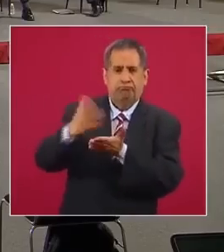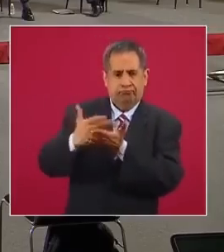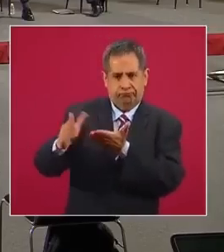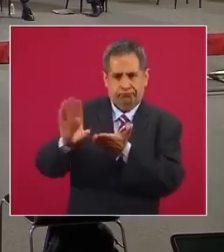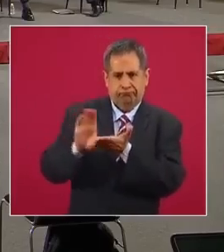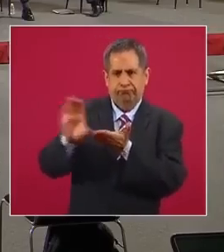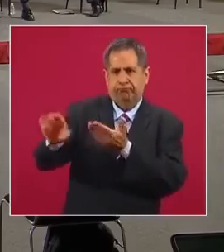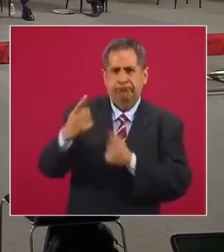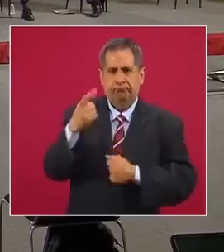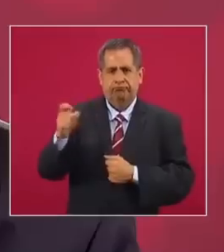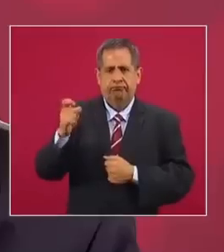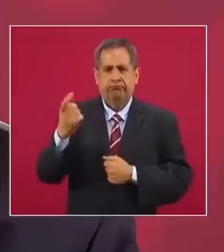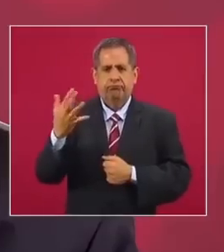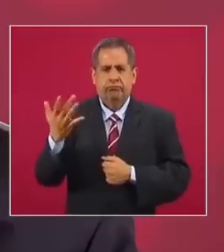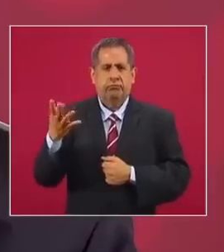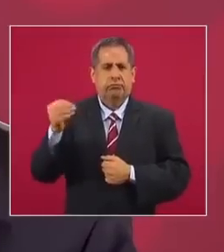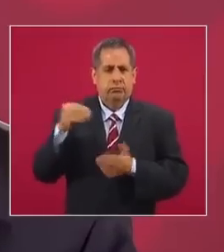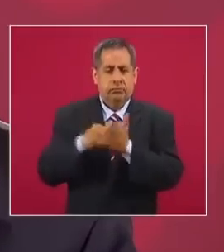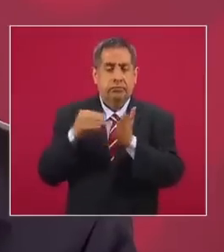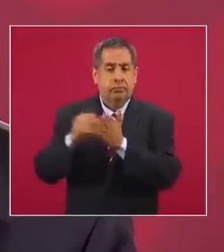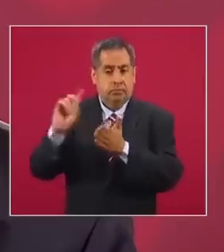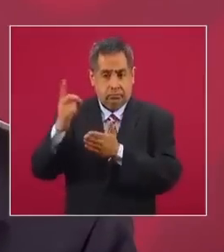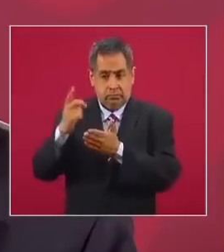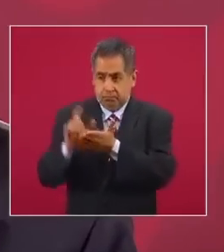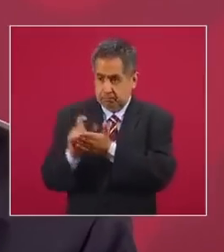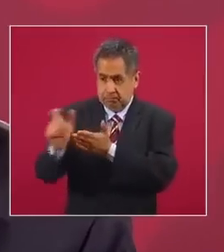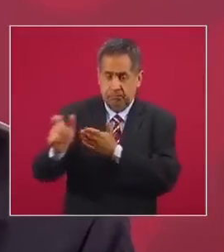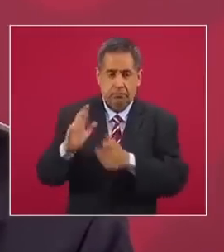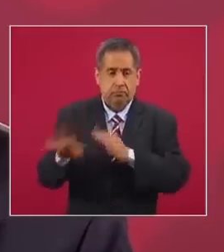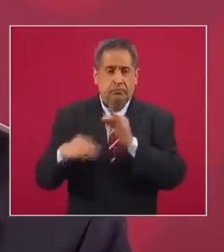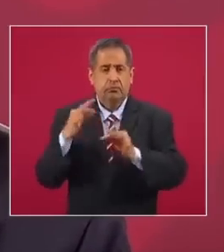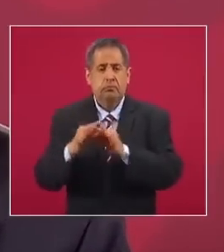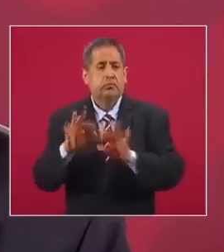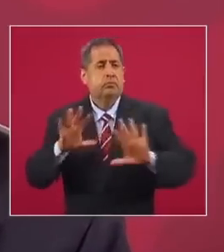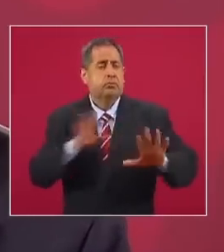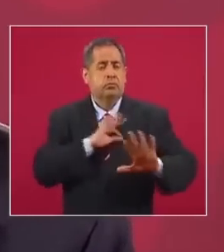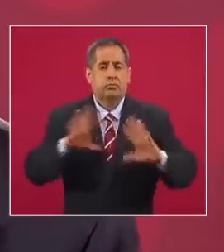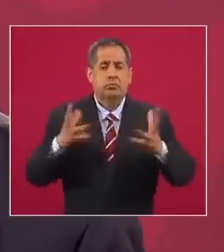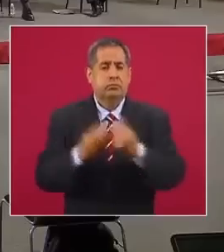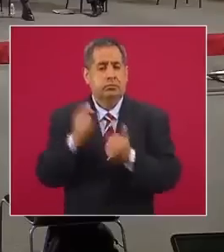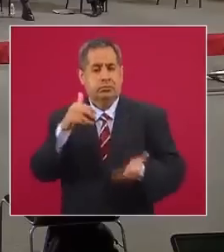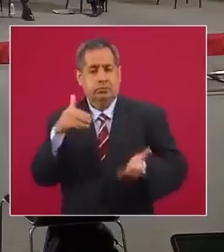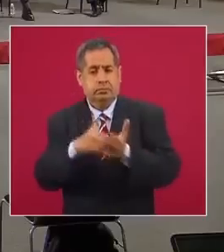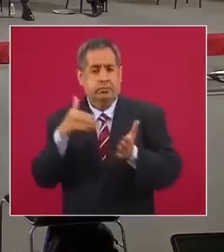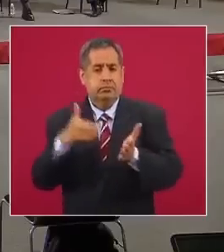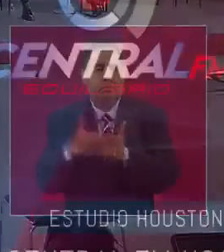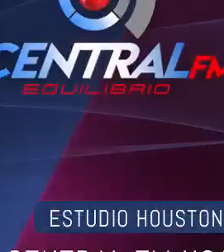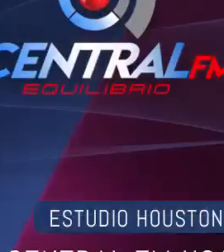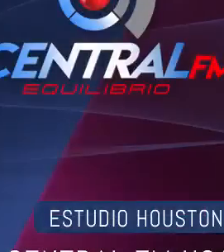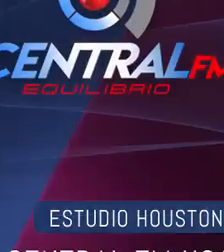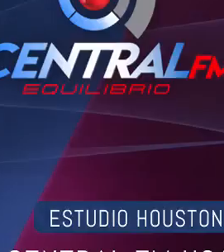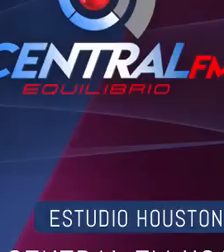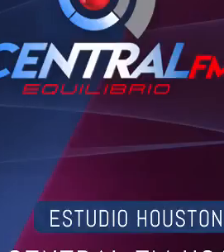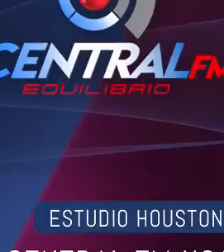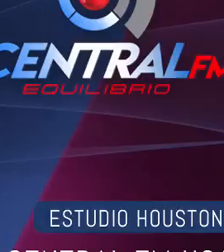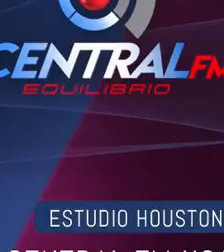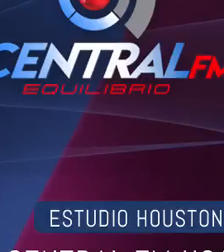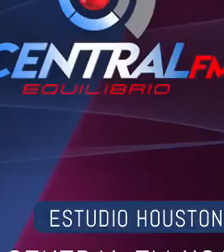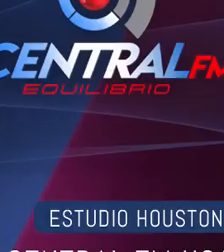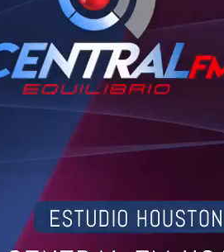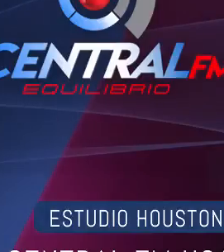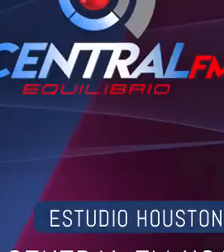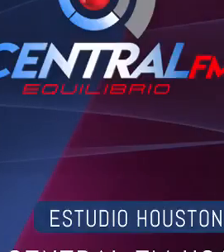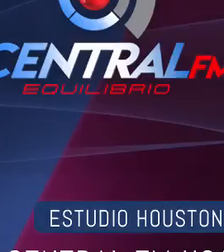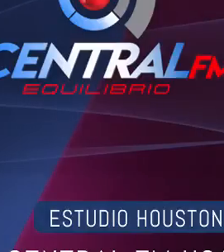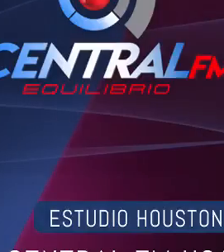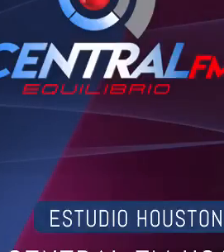de 159 millones de dólares, un poco más de 6 mil millones de pesos. Y